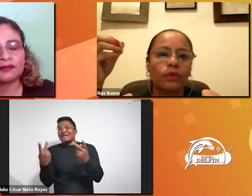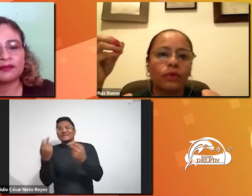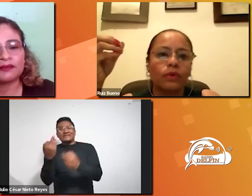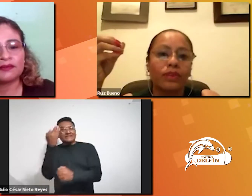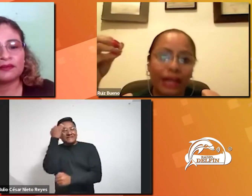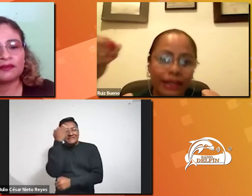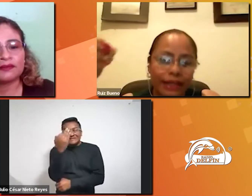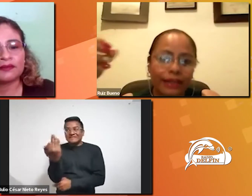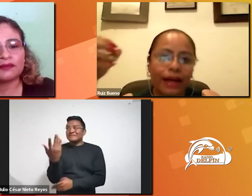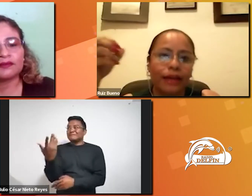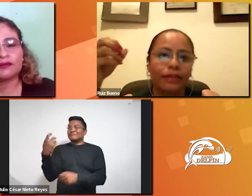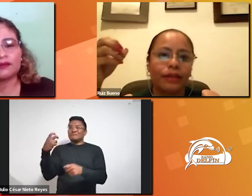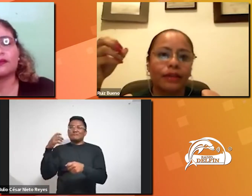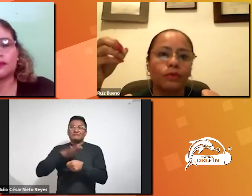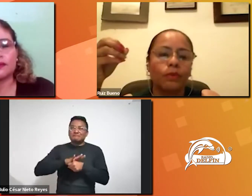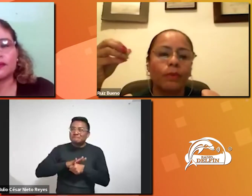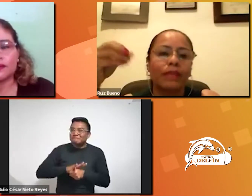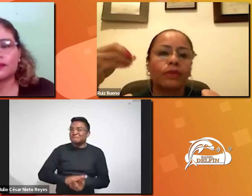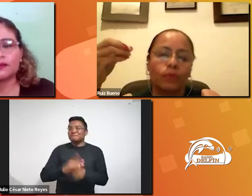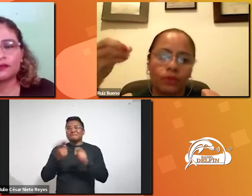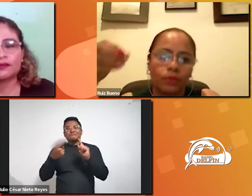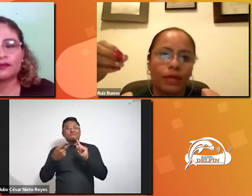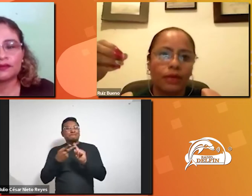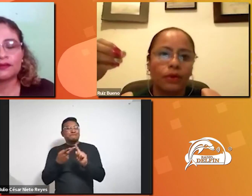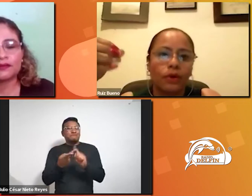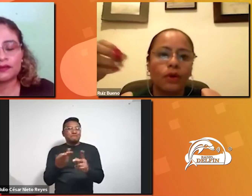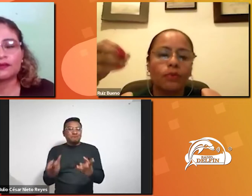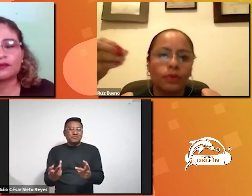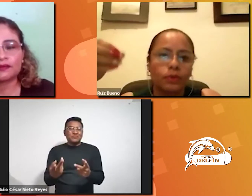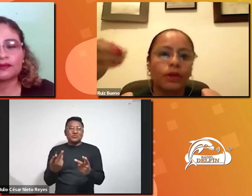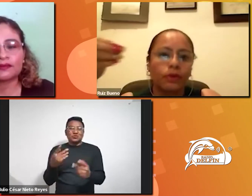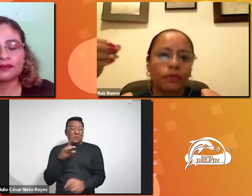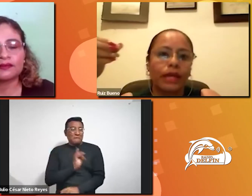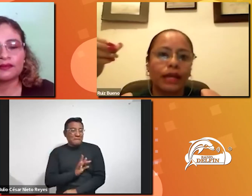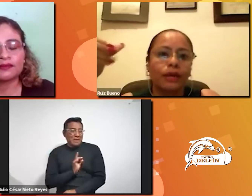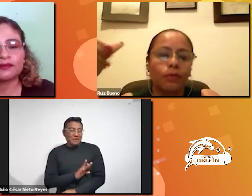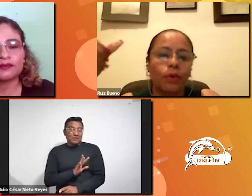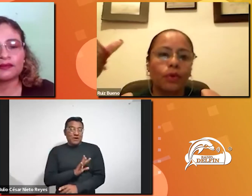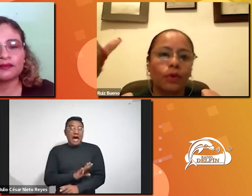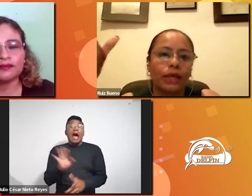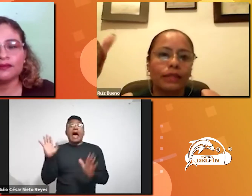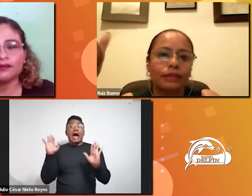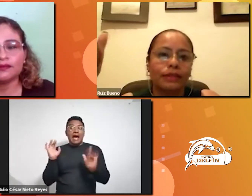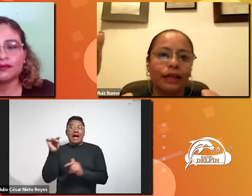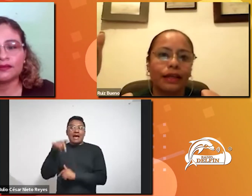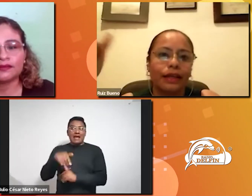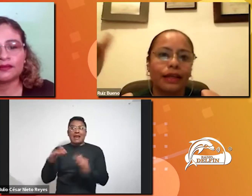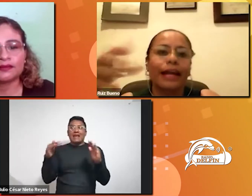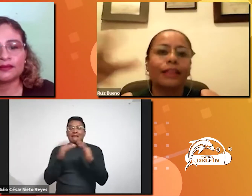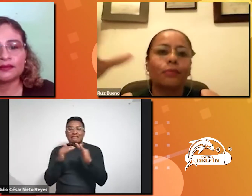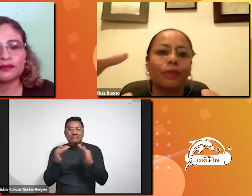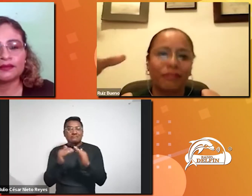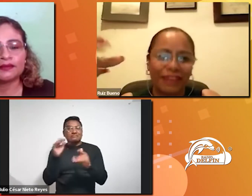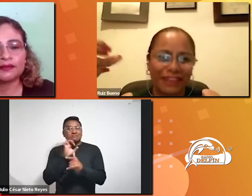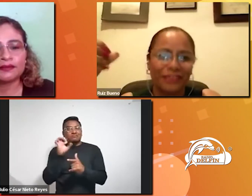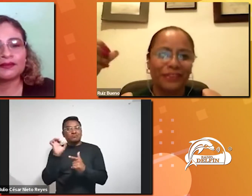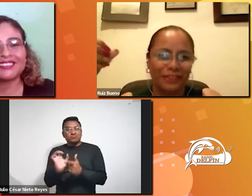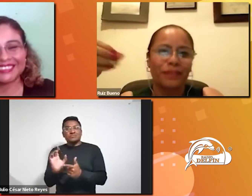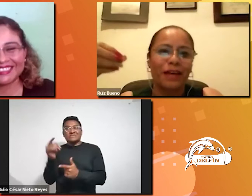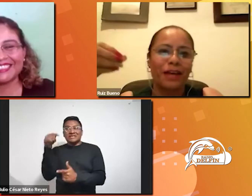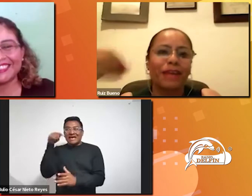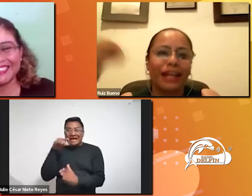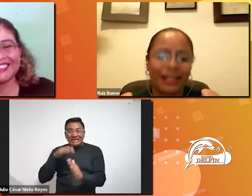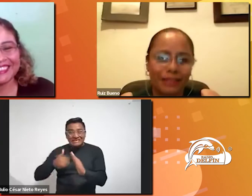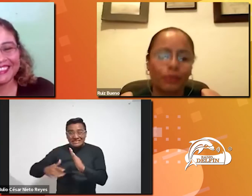momento de fragilidad, en un momento de mucho miedo, pues bueno, fue como el caldo perfecto,